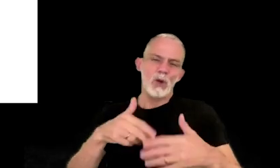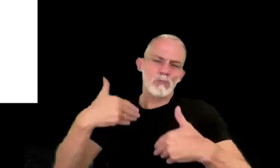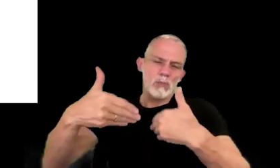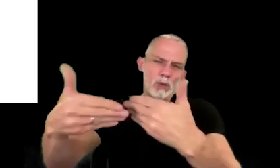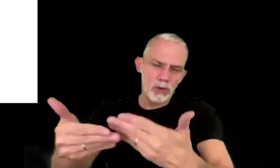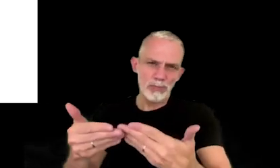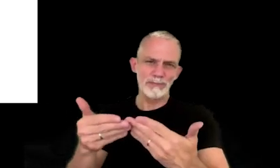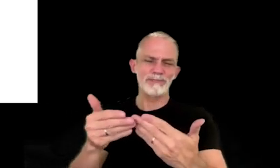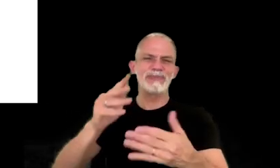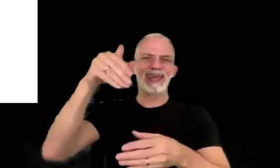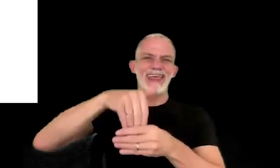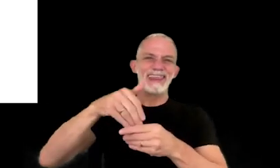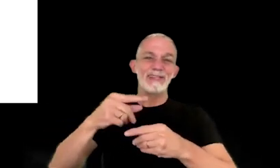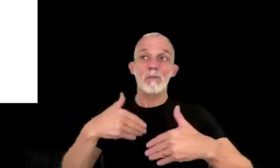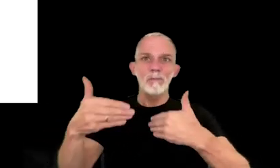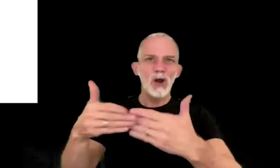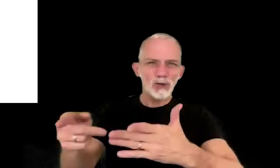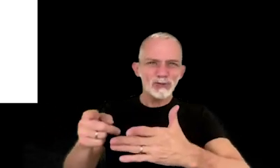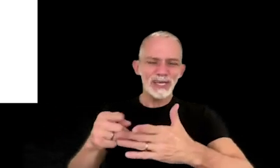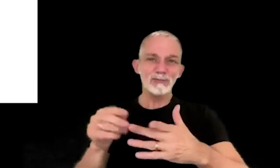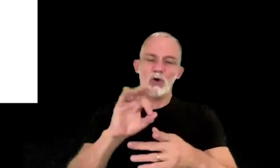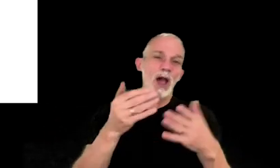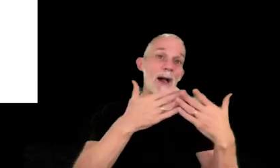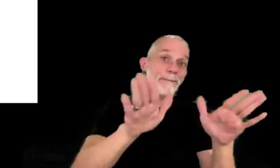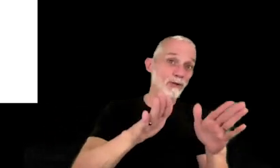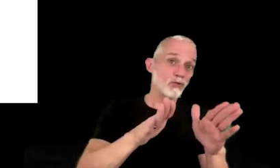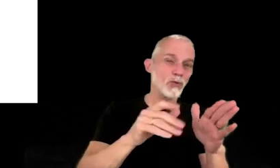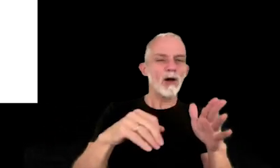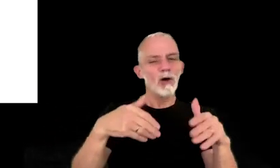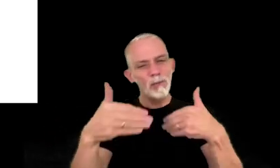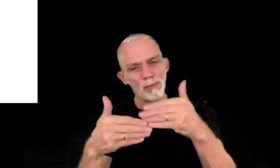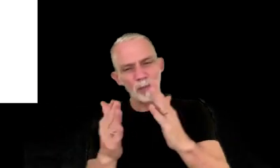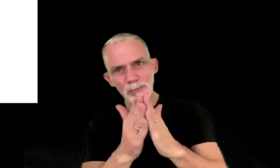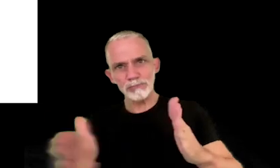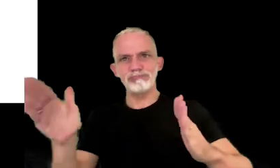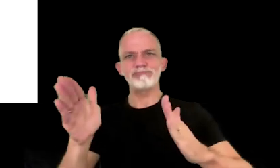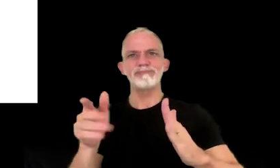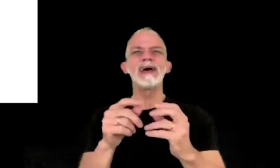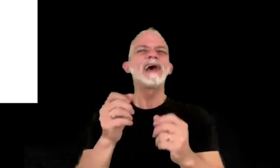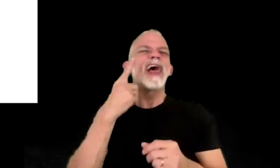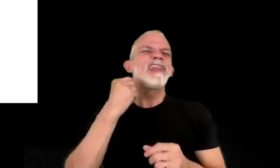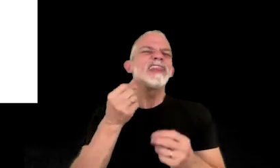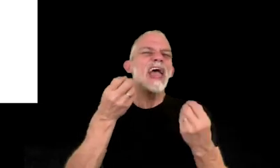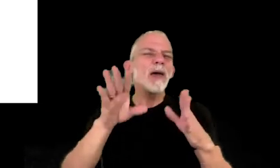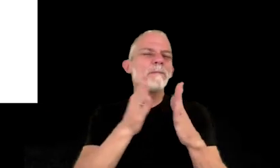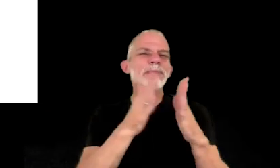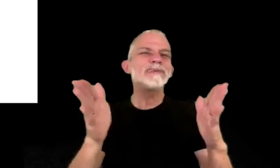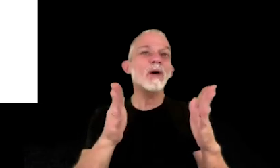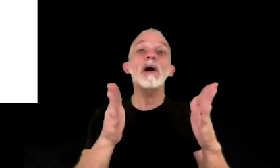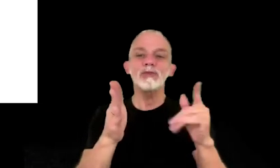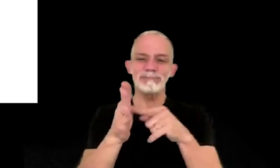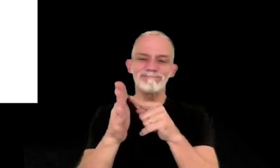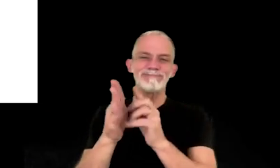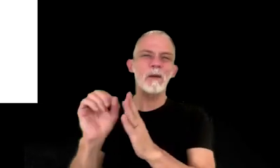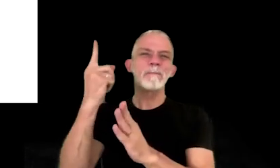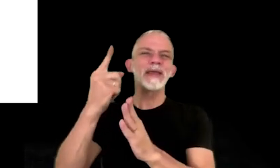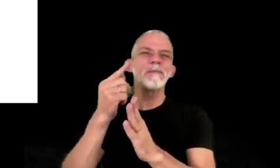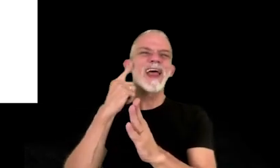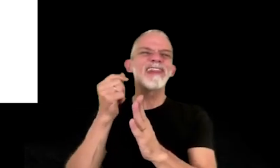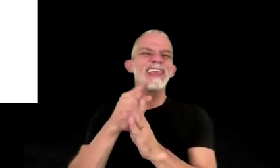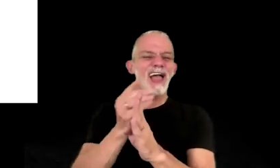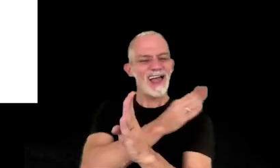en proceso, la apertura, recién contarían los plazos a partir del primer día